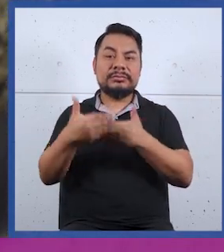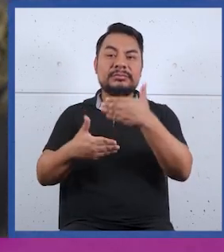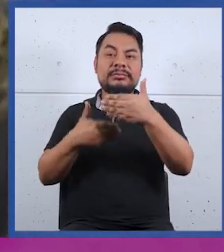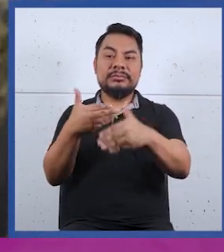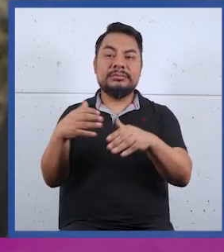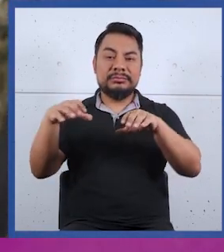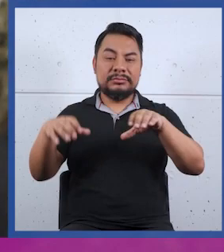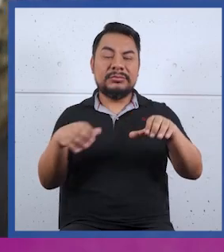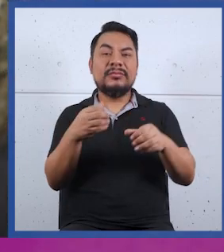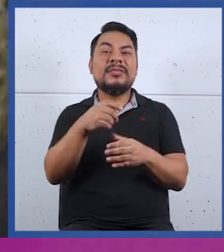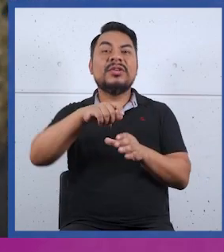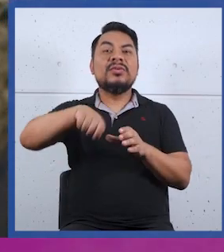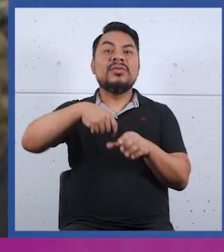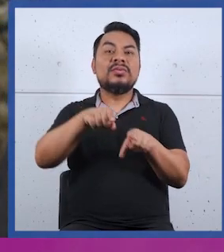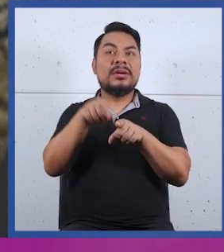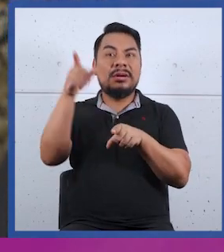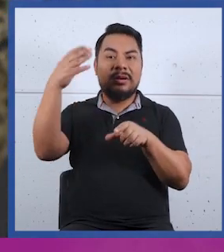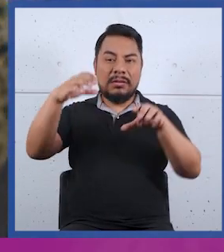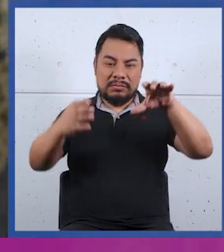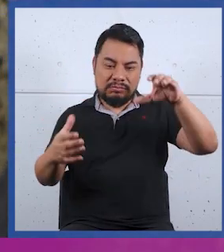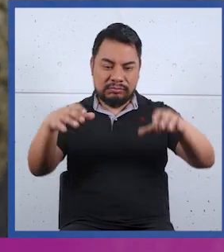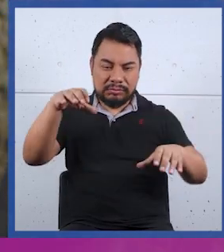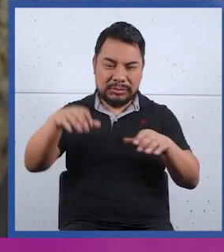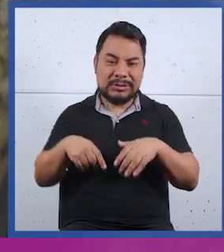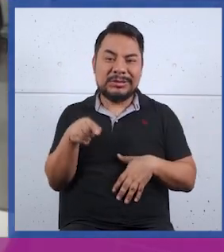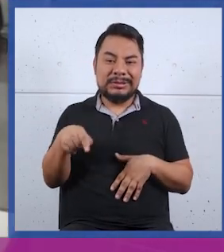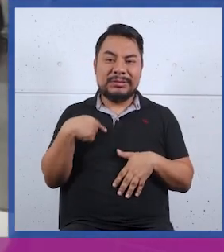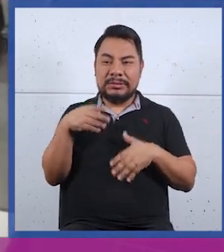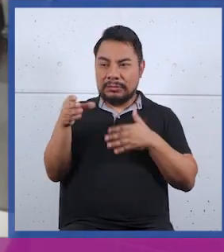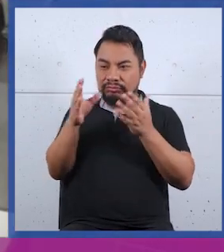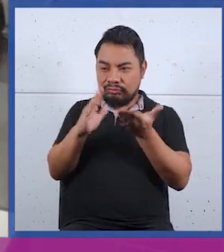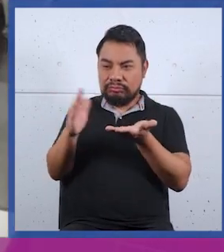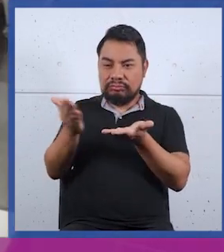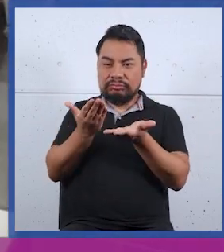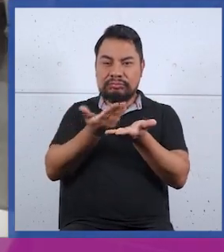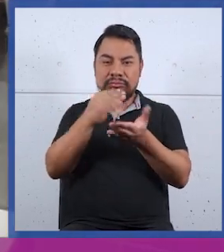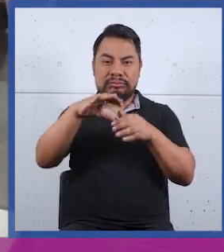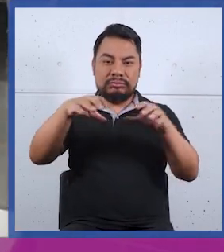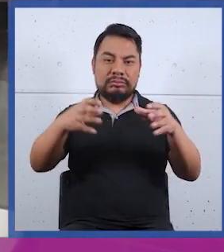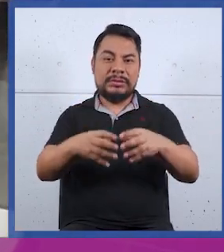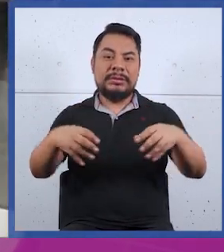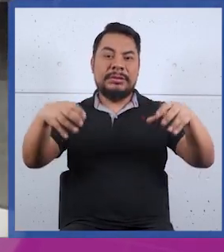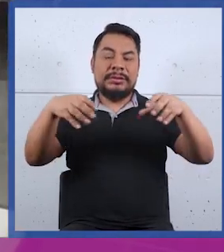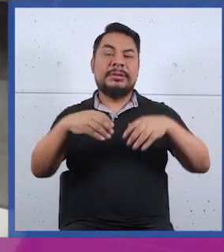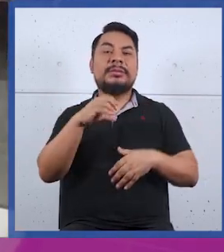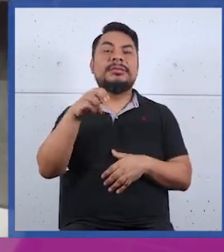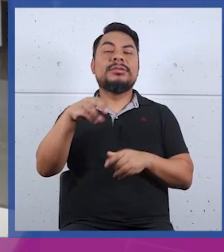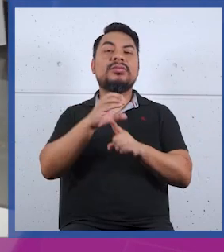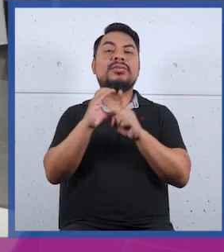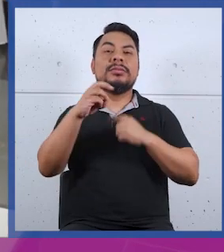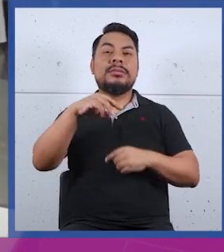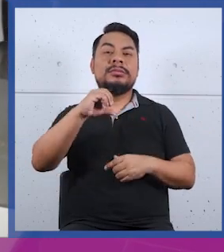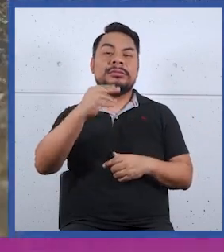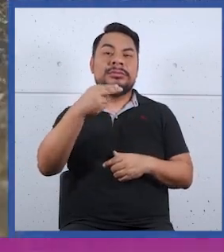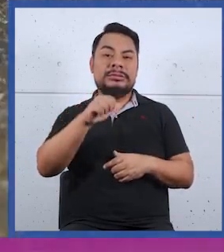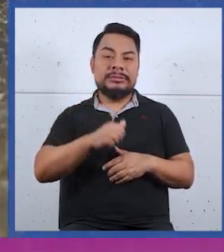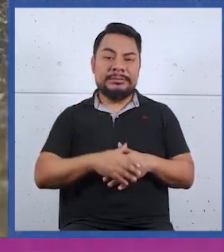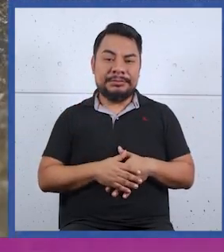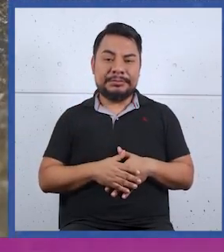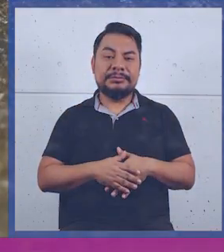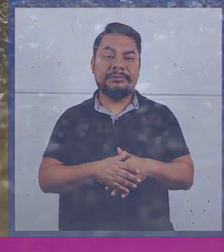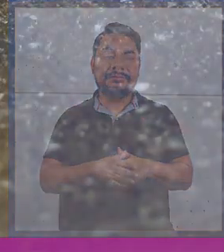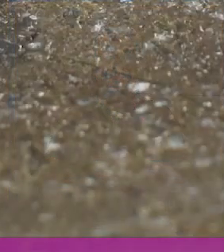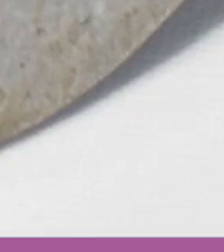un instrumento de cocina. En esta vez vengo trayendo un batán con la iconografía mochica, con iconografía de